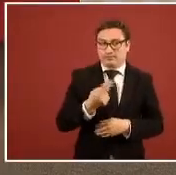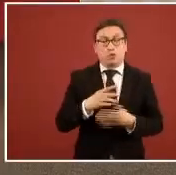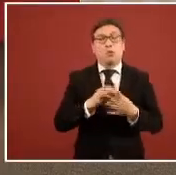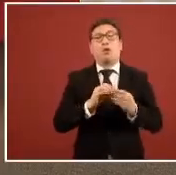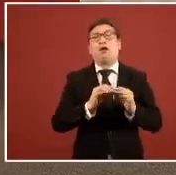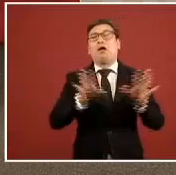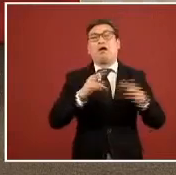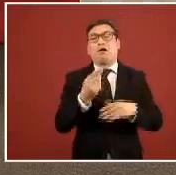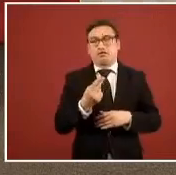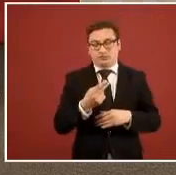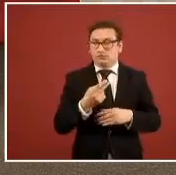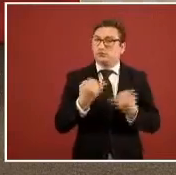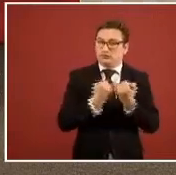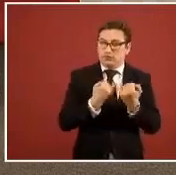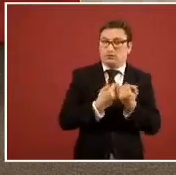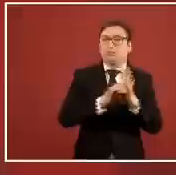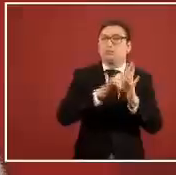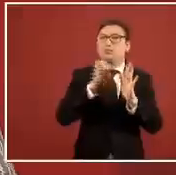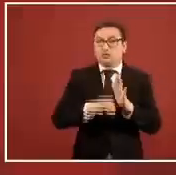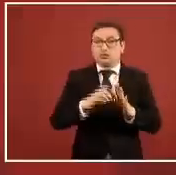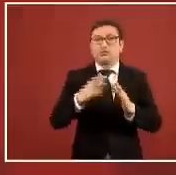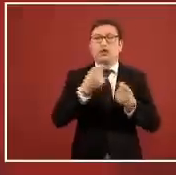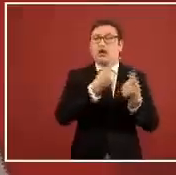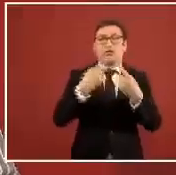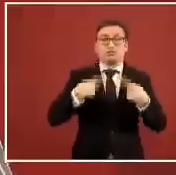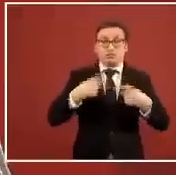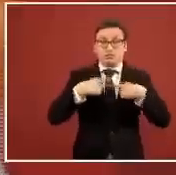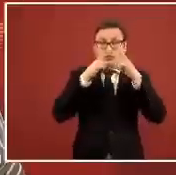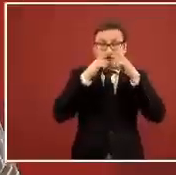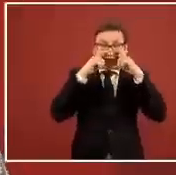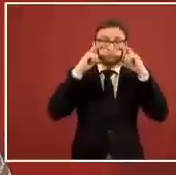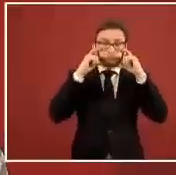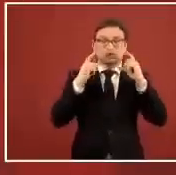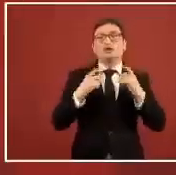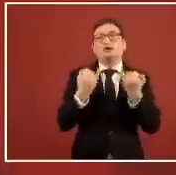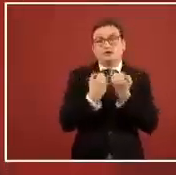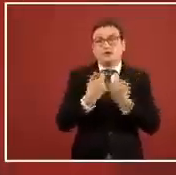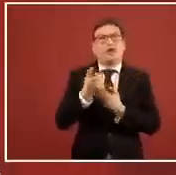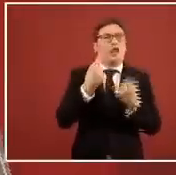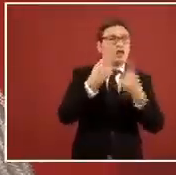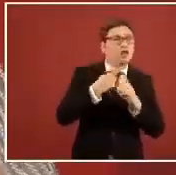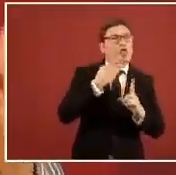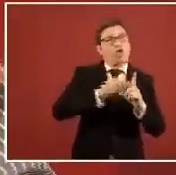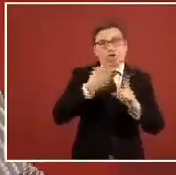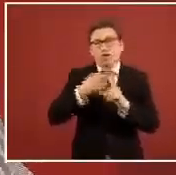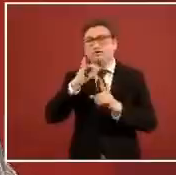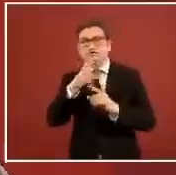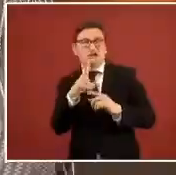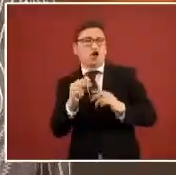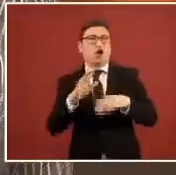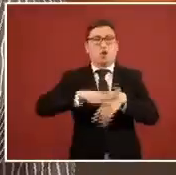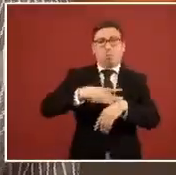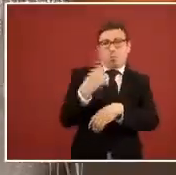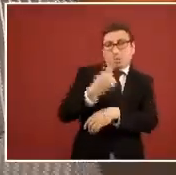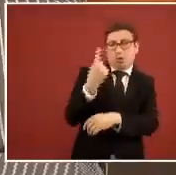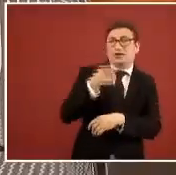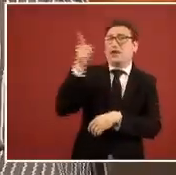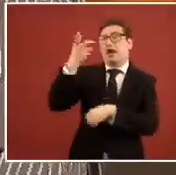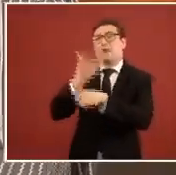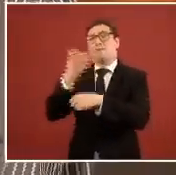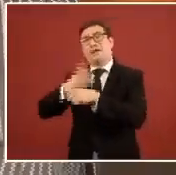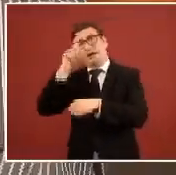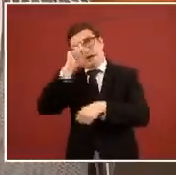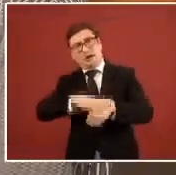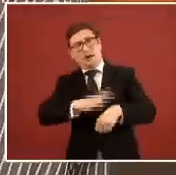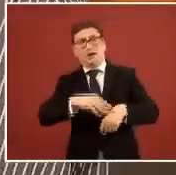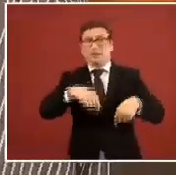claramente útiles, incluye el tema del cubrebocas. Y esto se ha prestado también a críticas y controversias y por qué si Estados Unidos lo recomendó,